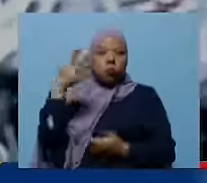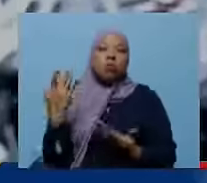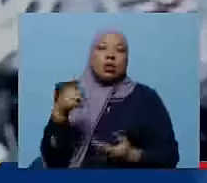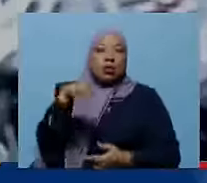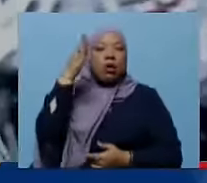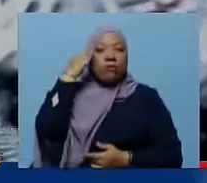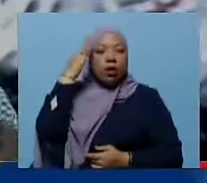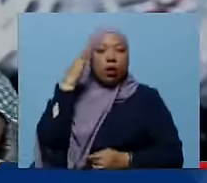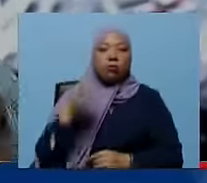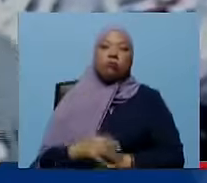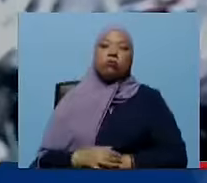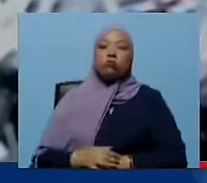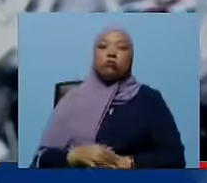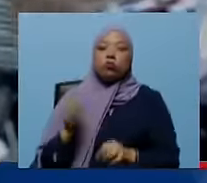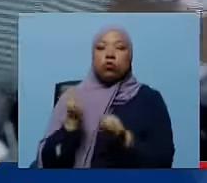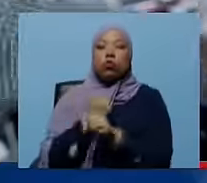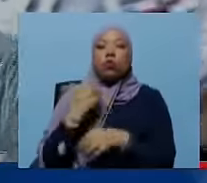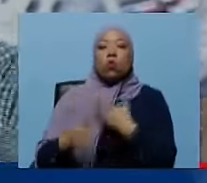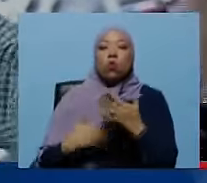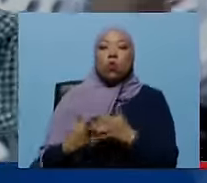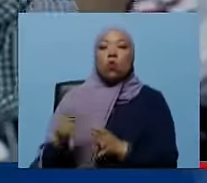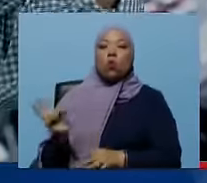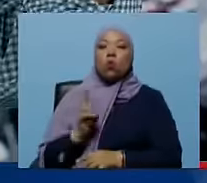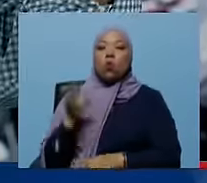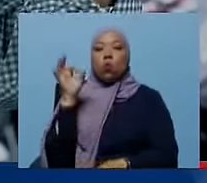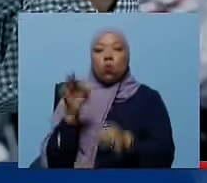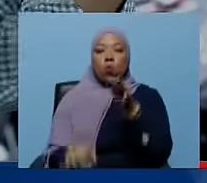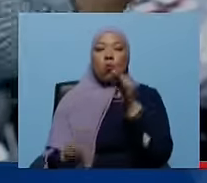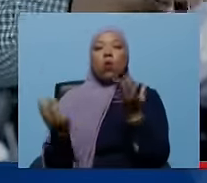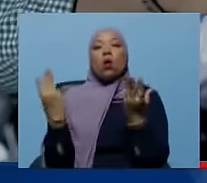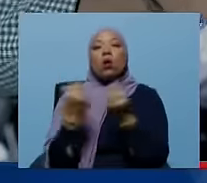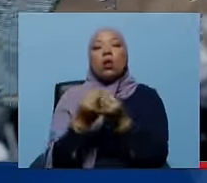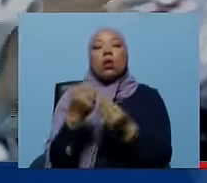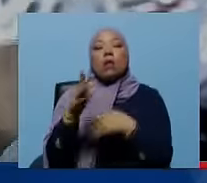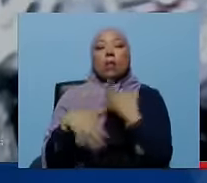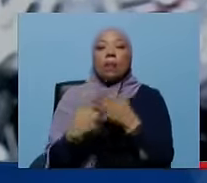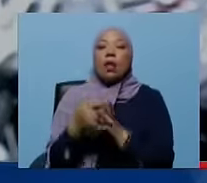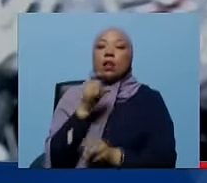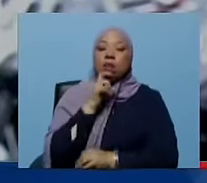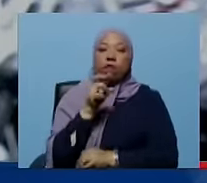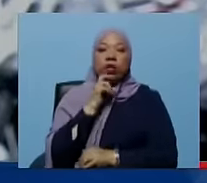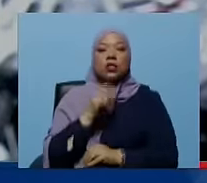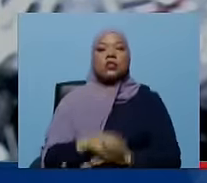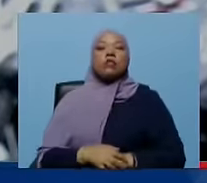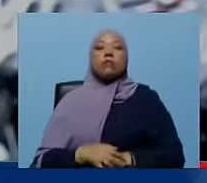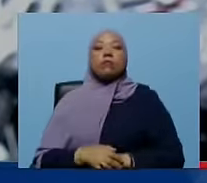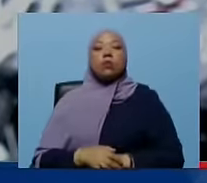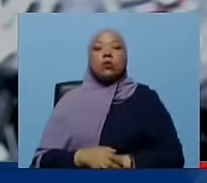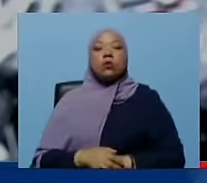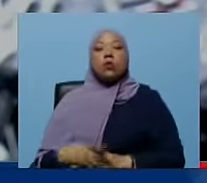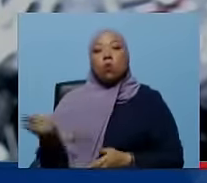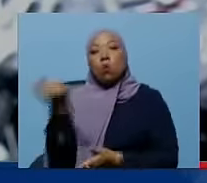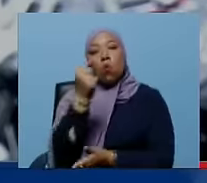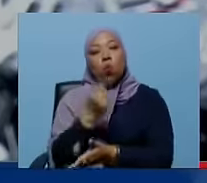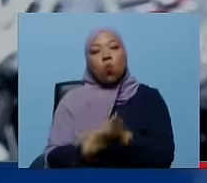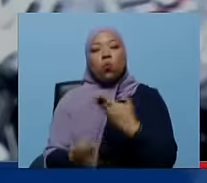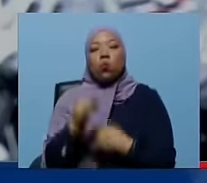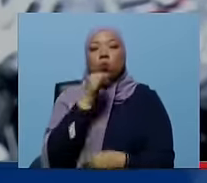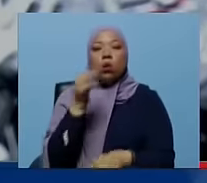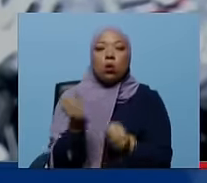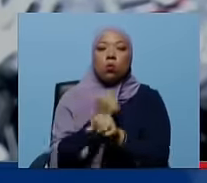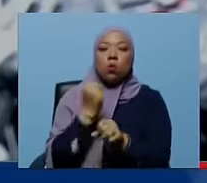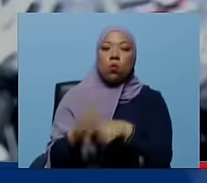futuro, que dice, sobre este terreno se construirán tales edificaciones, y dejó dibujadas las